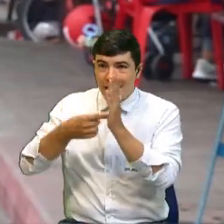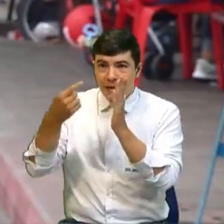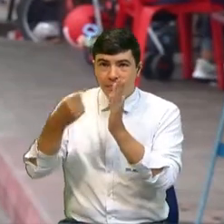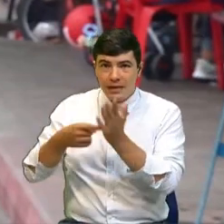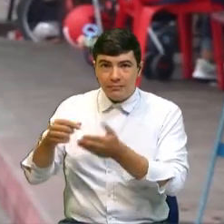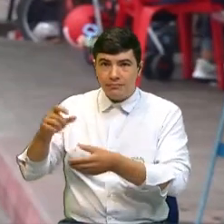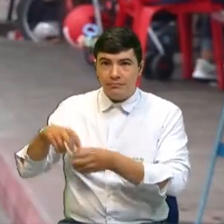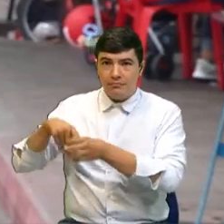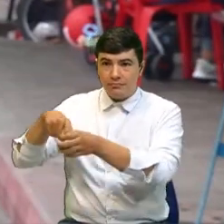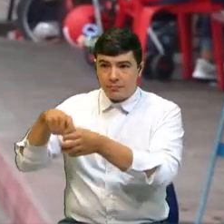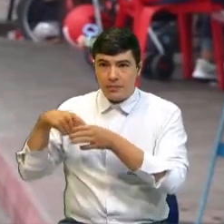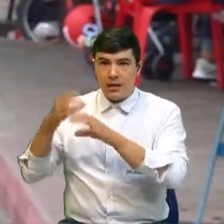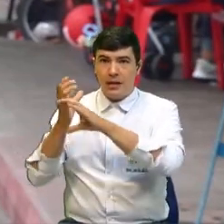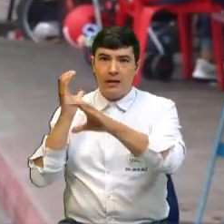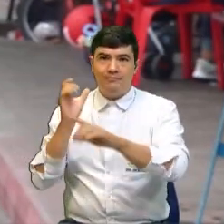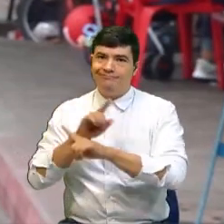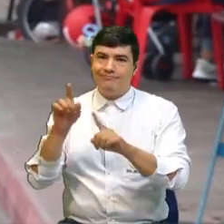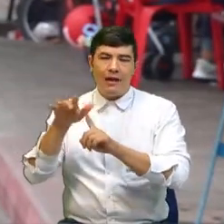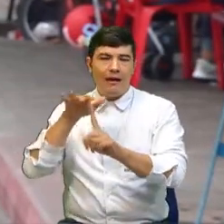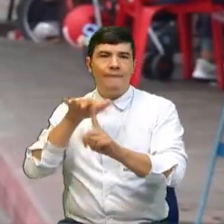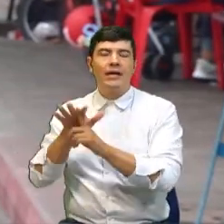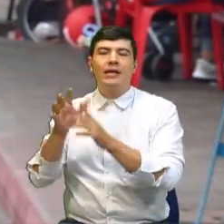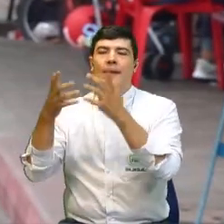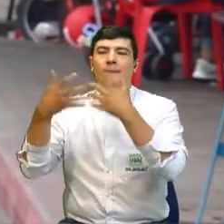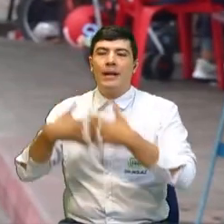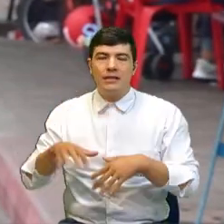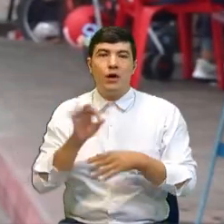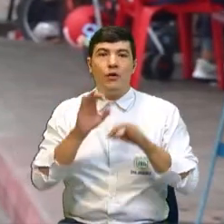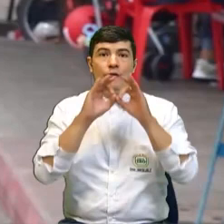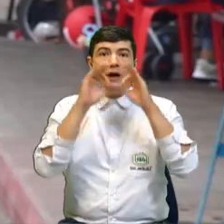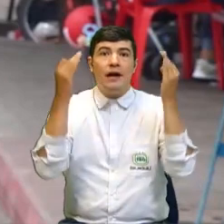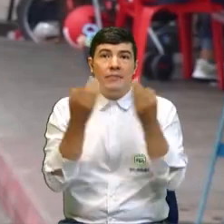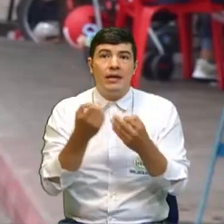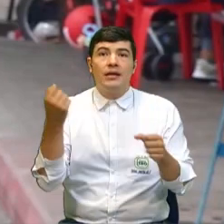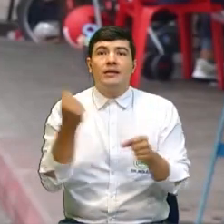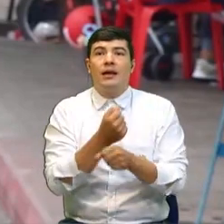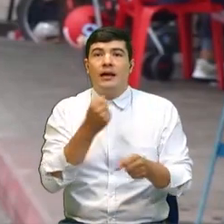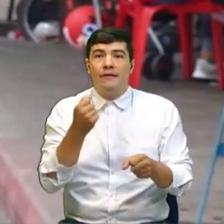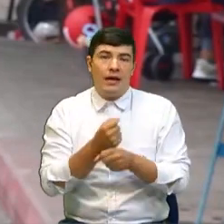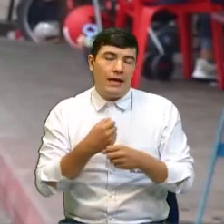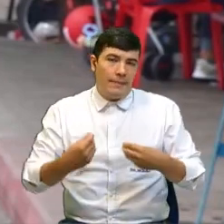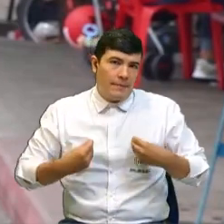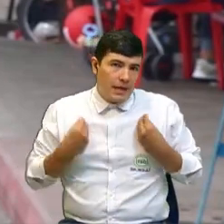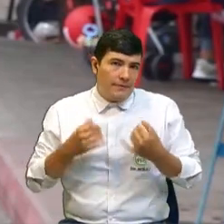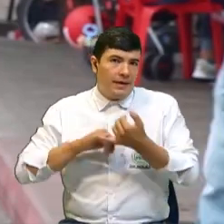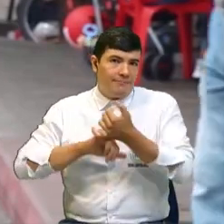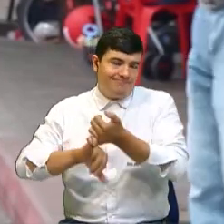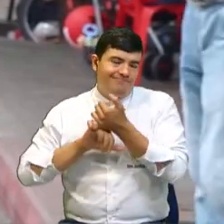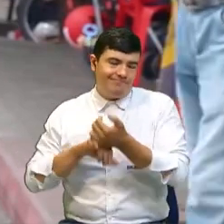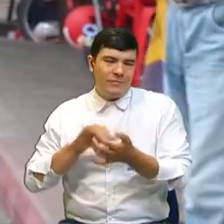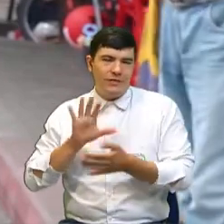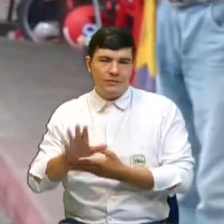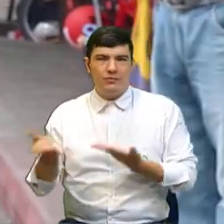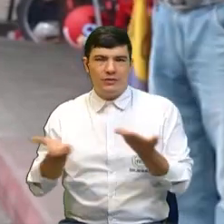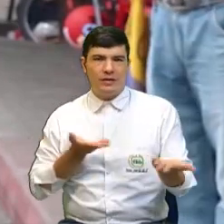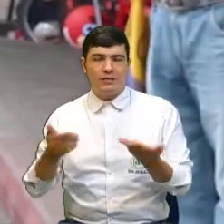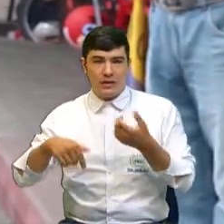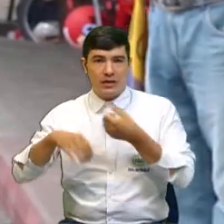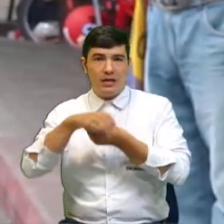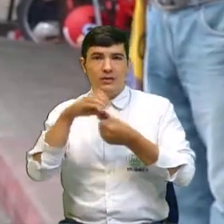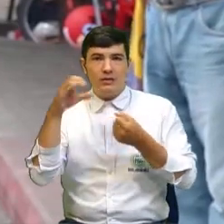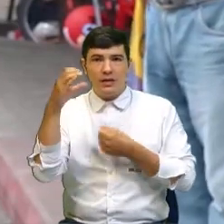viendo afectados no sólo las empresas sino las familias que trabajan y que viven y dependen de este servicio aquí en la ciudad